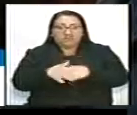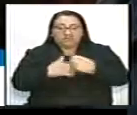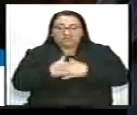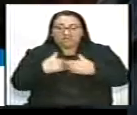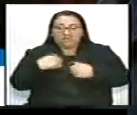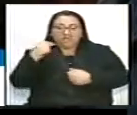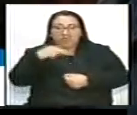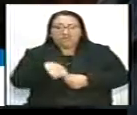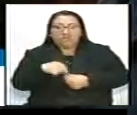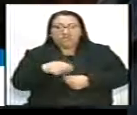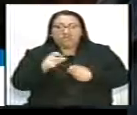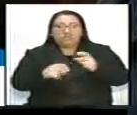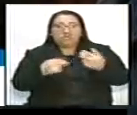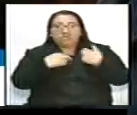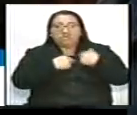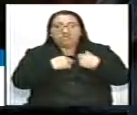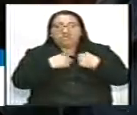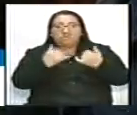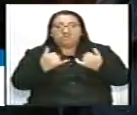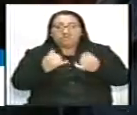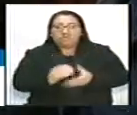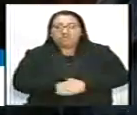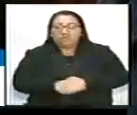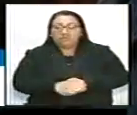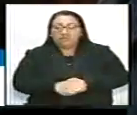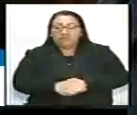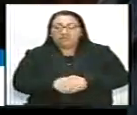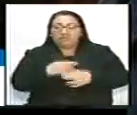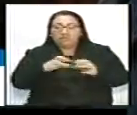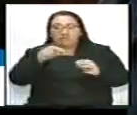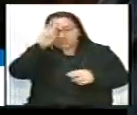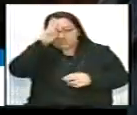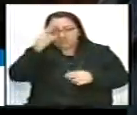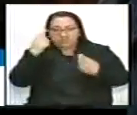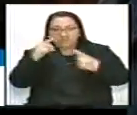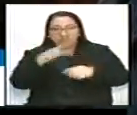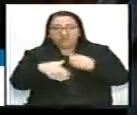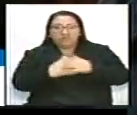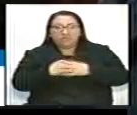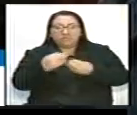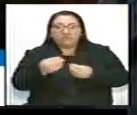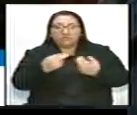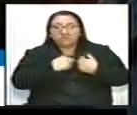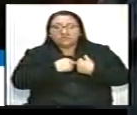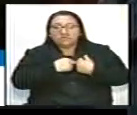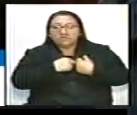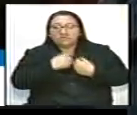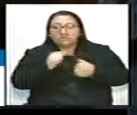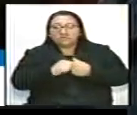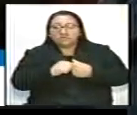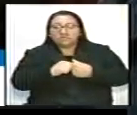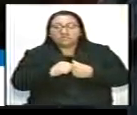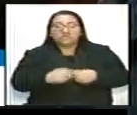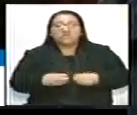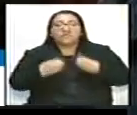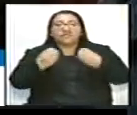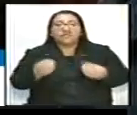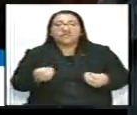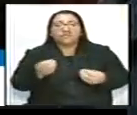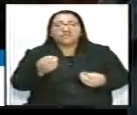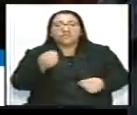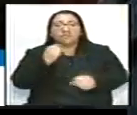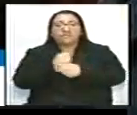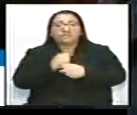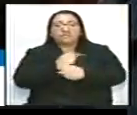y venir, que vengan los responsables. Hoy día el pueblo peruano decidió, le dio la potestad y él transfirió su poder, le delegó